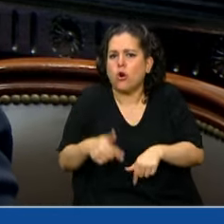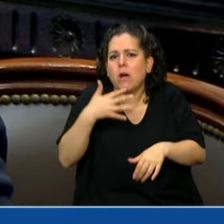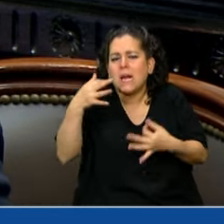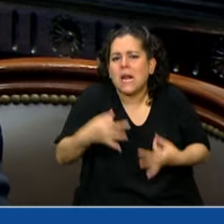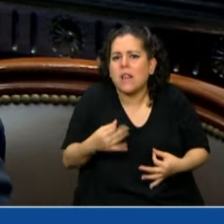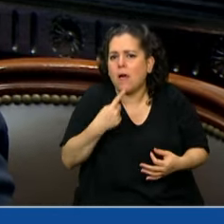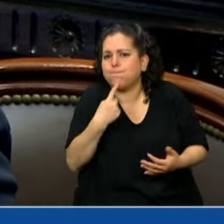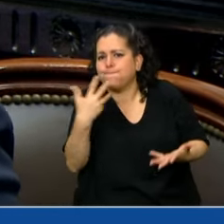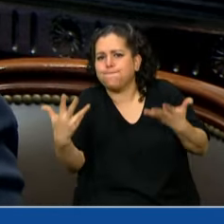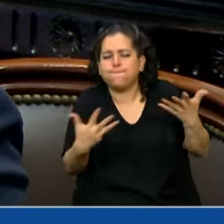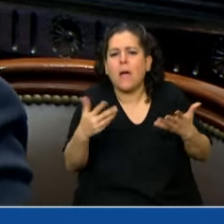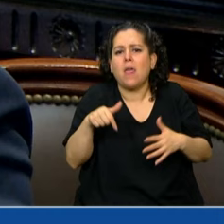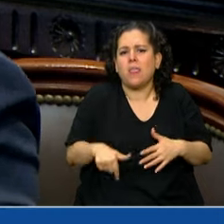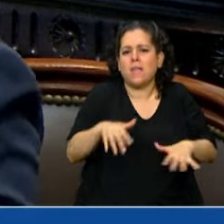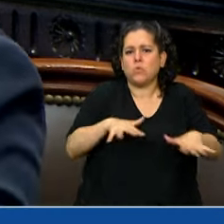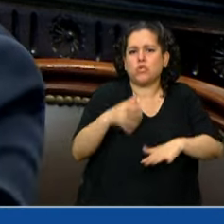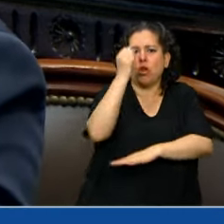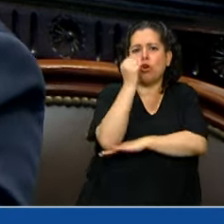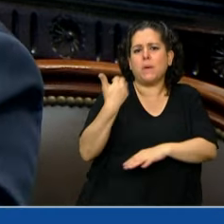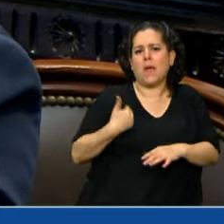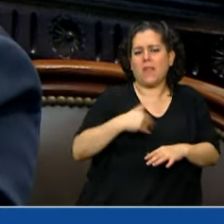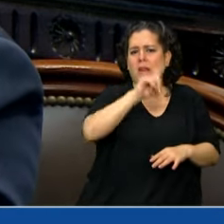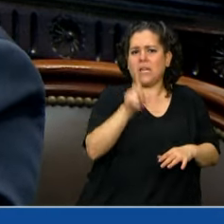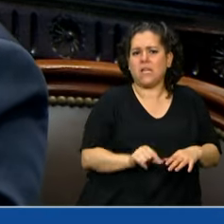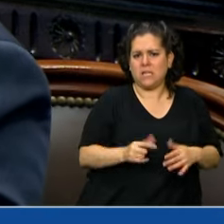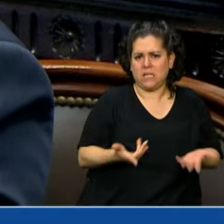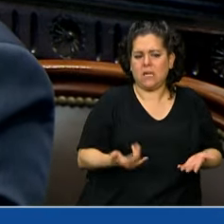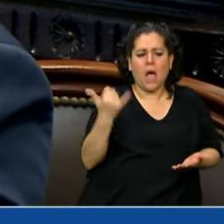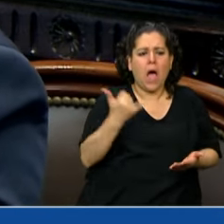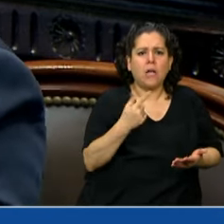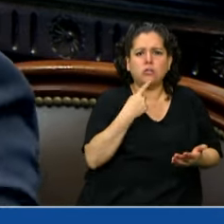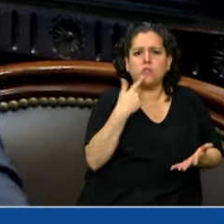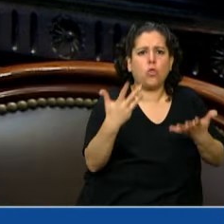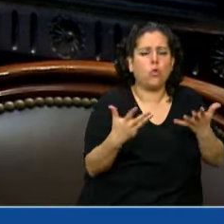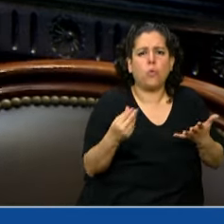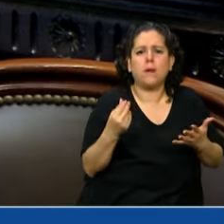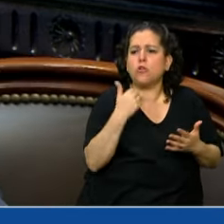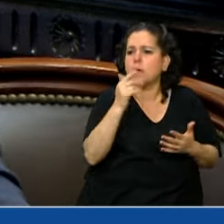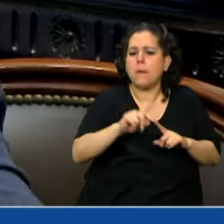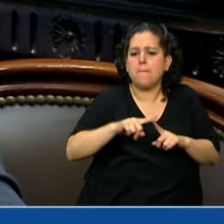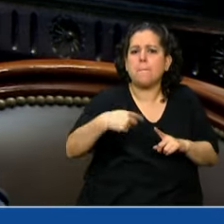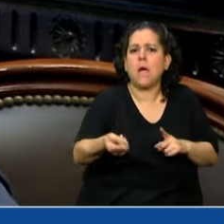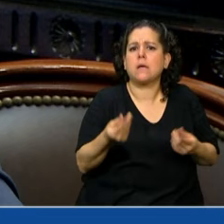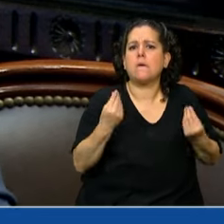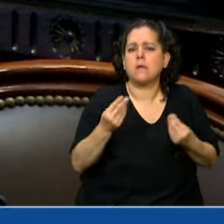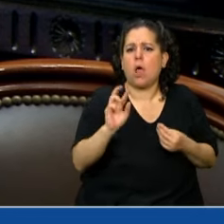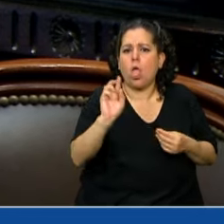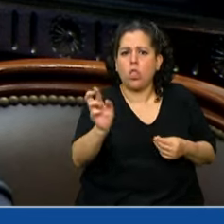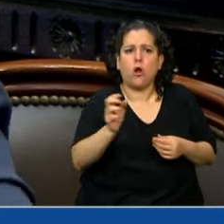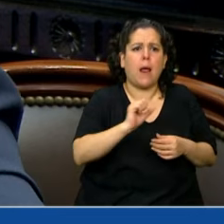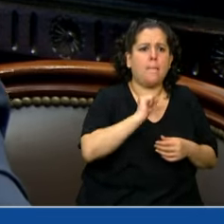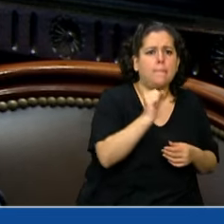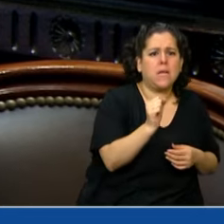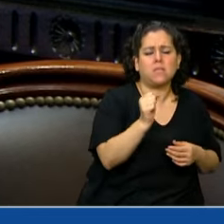incertidumbre macroeconómica de la Argentina y dice frente a tanta incertidumbre que no se sabe lo que va a pasar mañana con el dólar con los